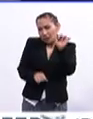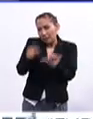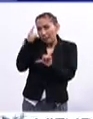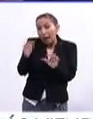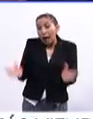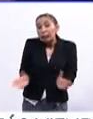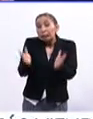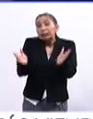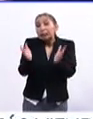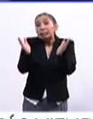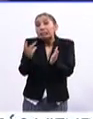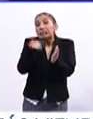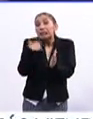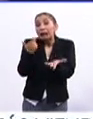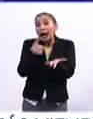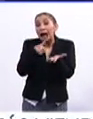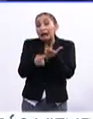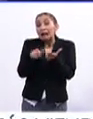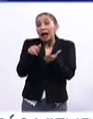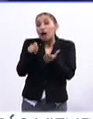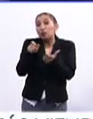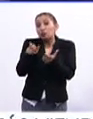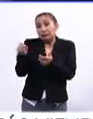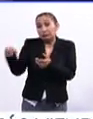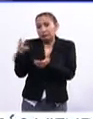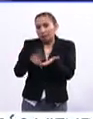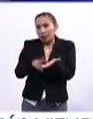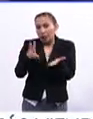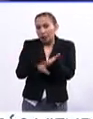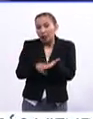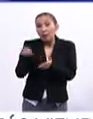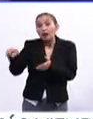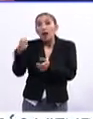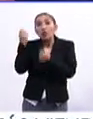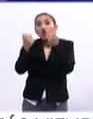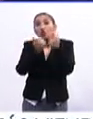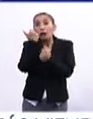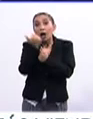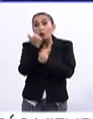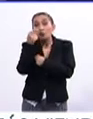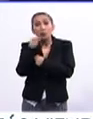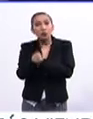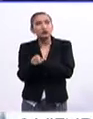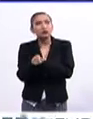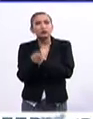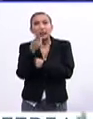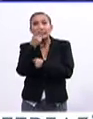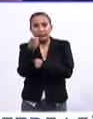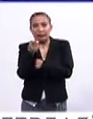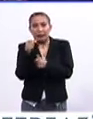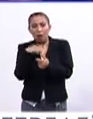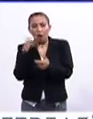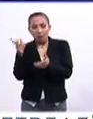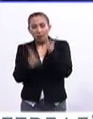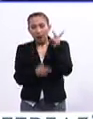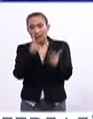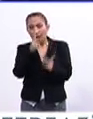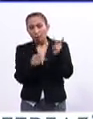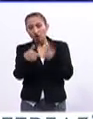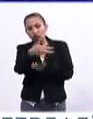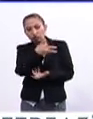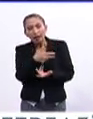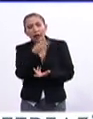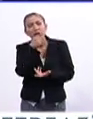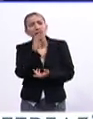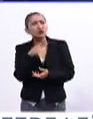la lectura, y esta de cartas al autor es una de ellas, porque hay estudiantes inclusive que nos mencionan cuando platicamos ya con ellos,